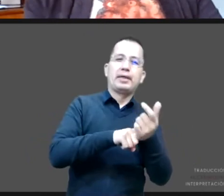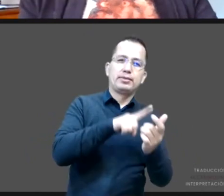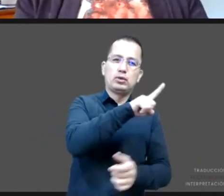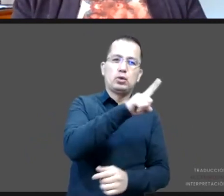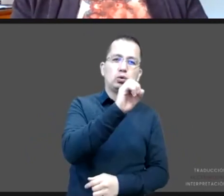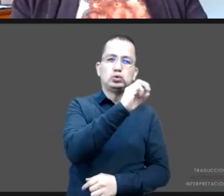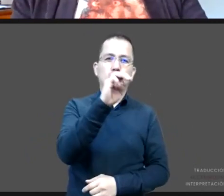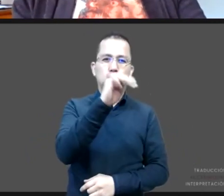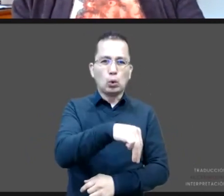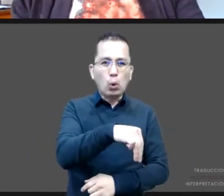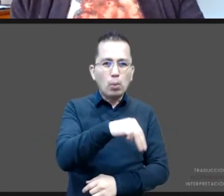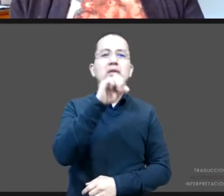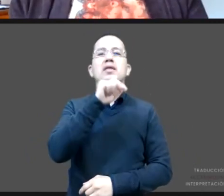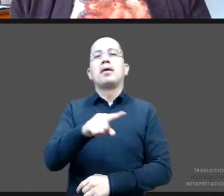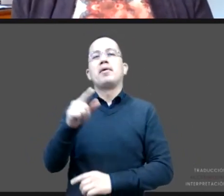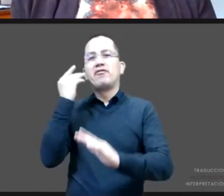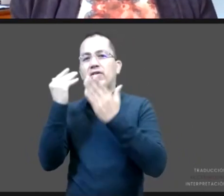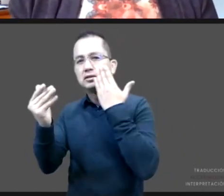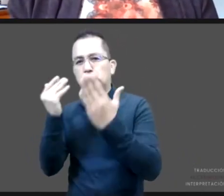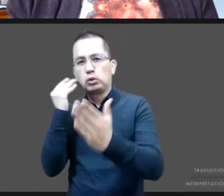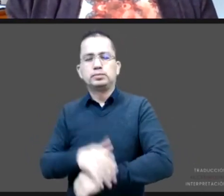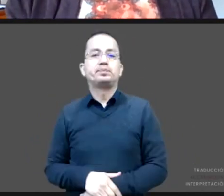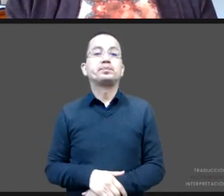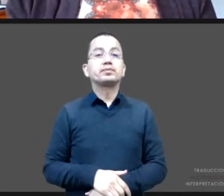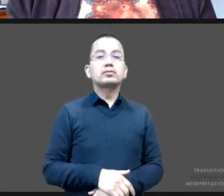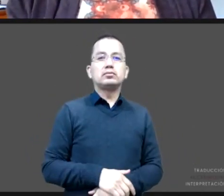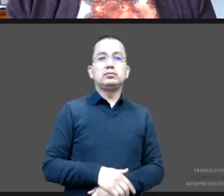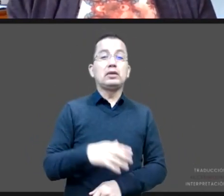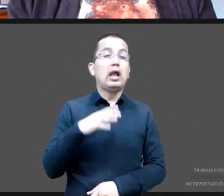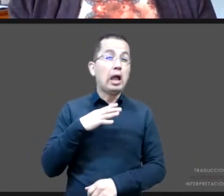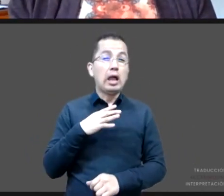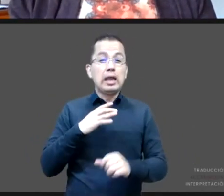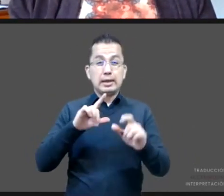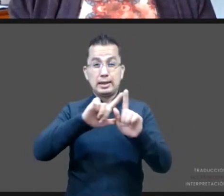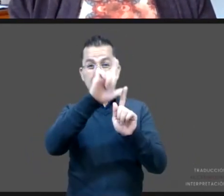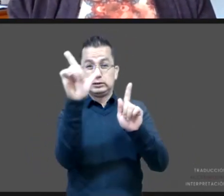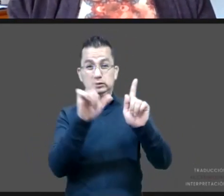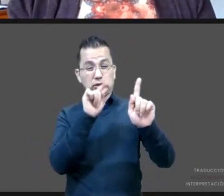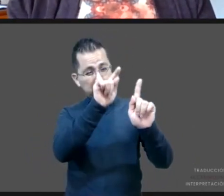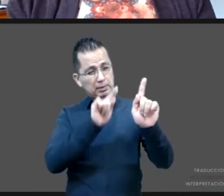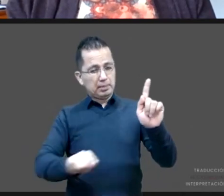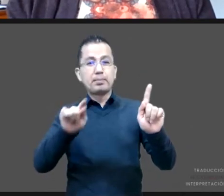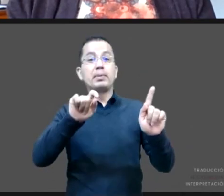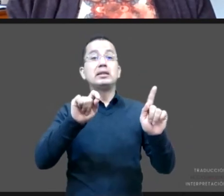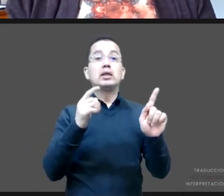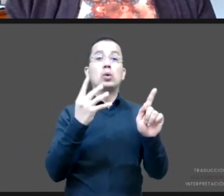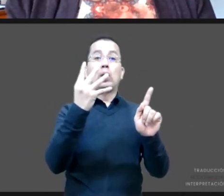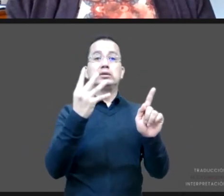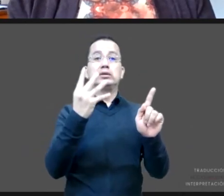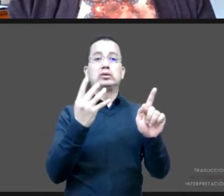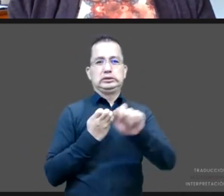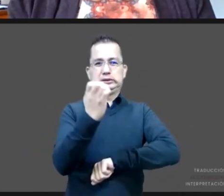nos acompañan desde 24 estados de la República Mexicana y también desde Colombia